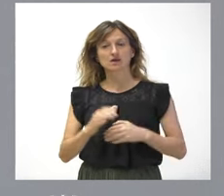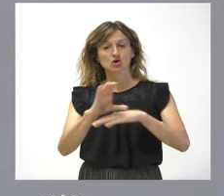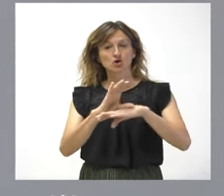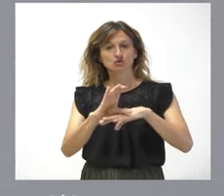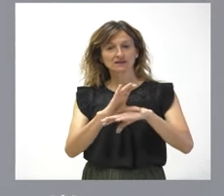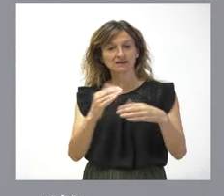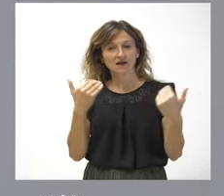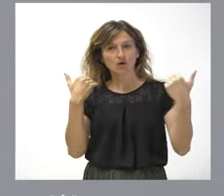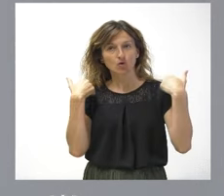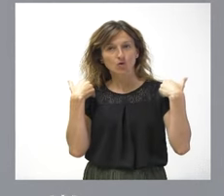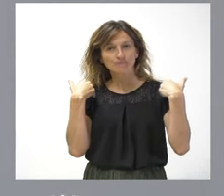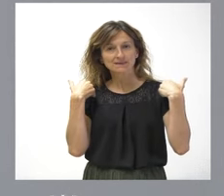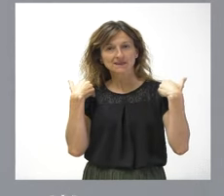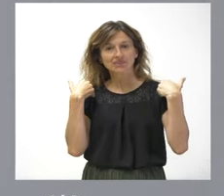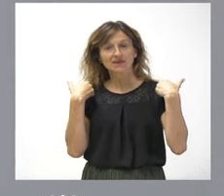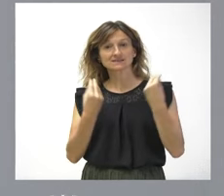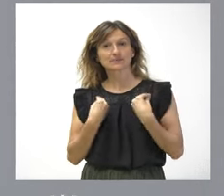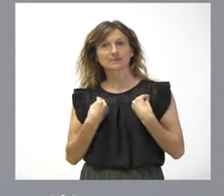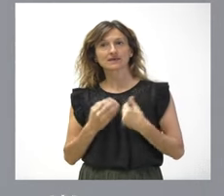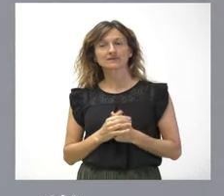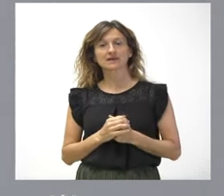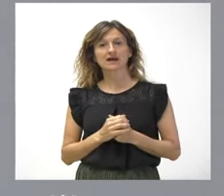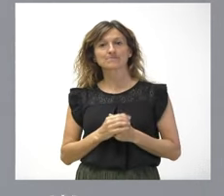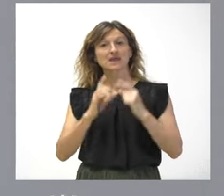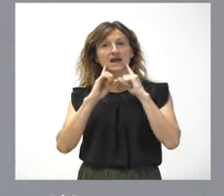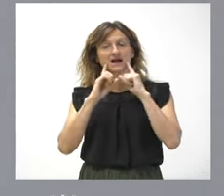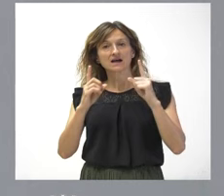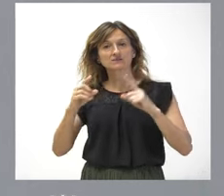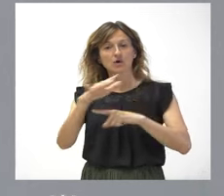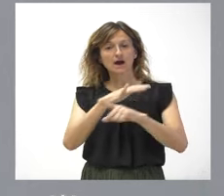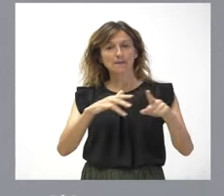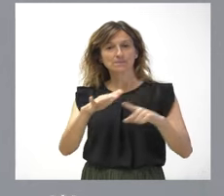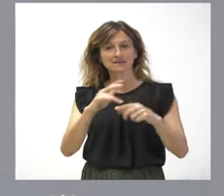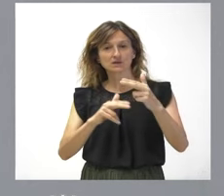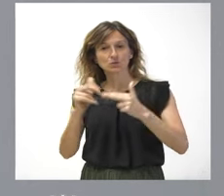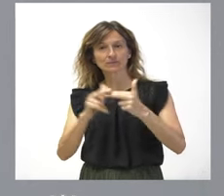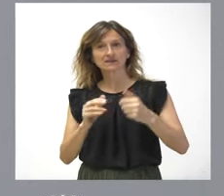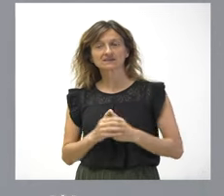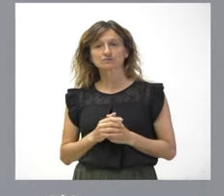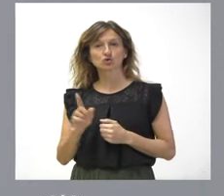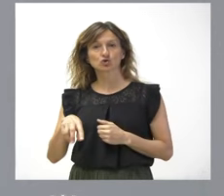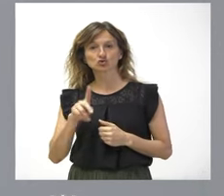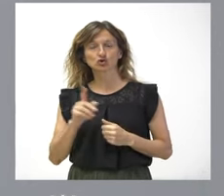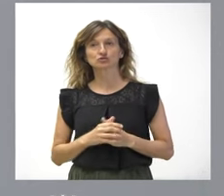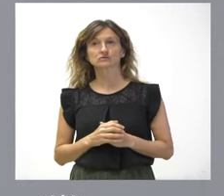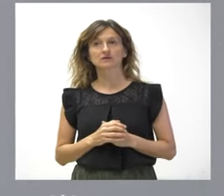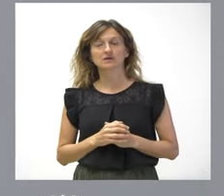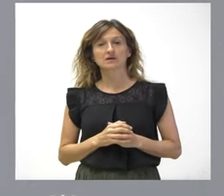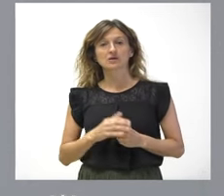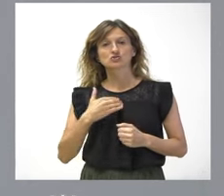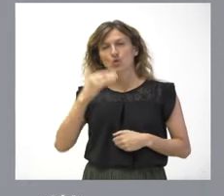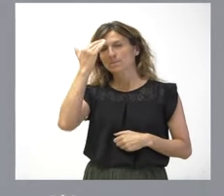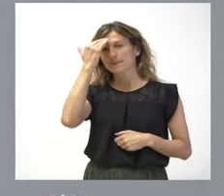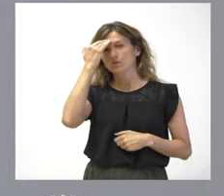competencias en ámbito de de de de vivienda en este caso medio ambiente vivienda y urbanismo las que no lo son yo no lo me lo sé de